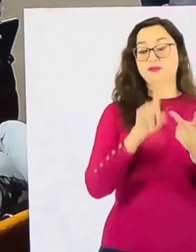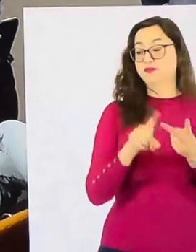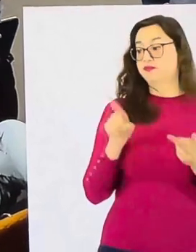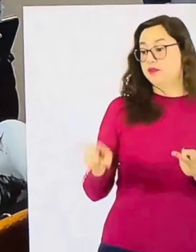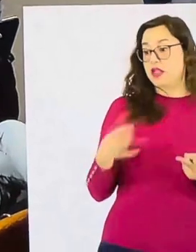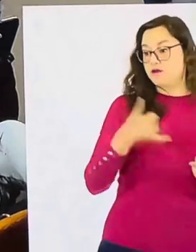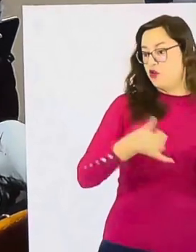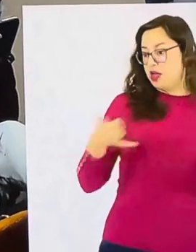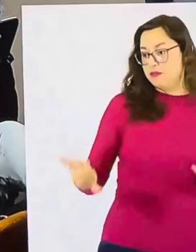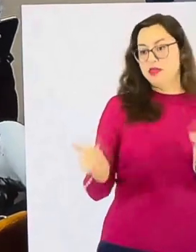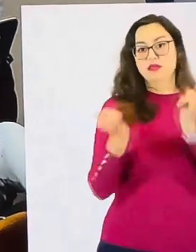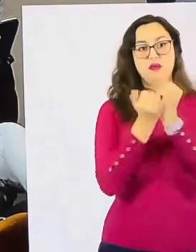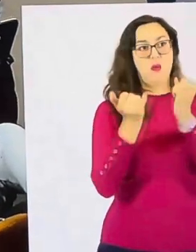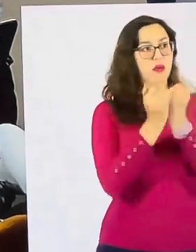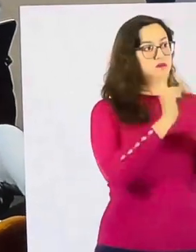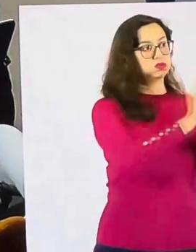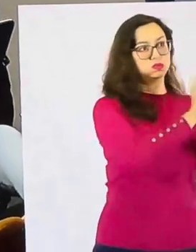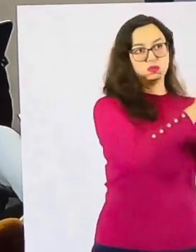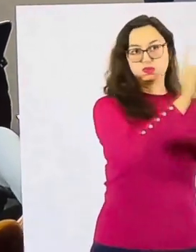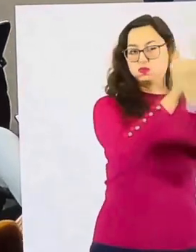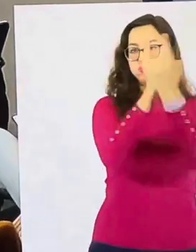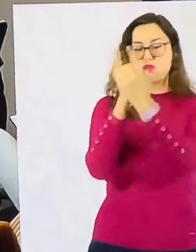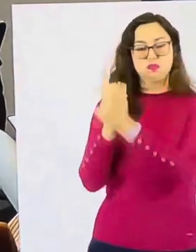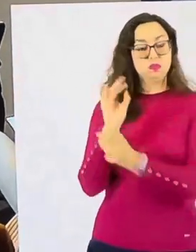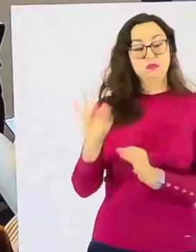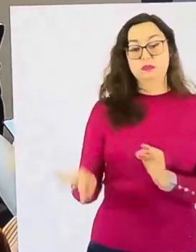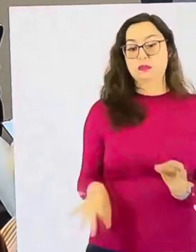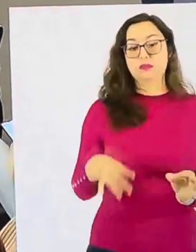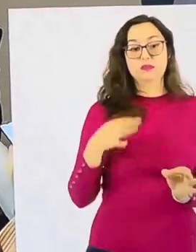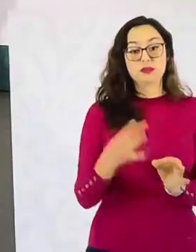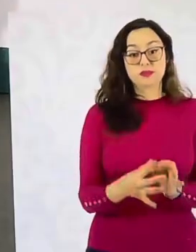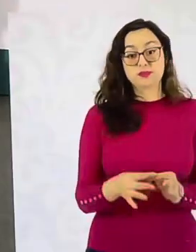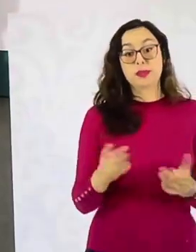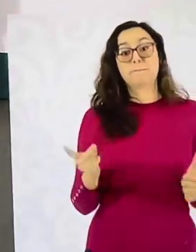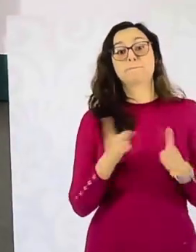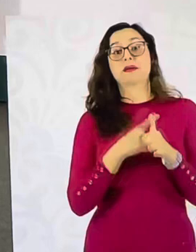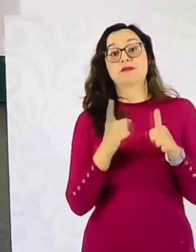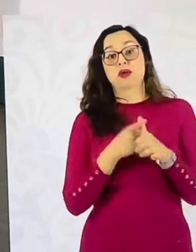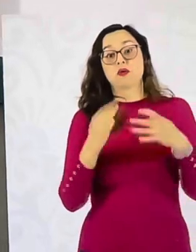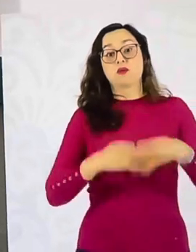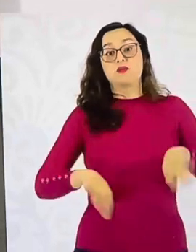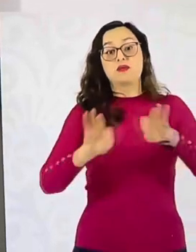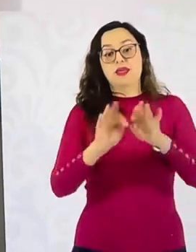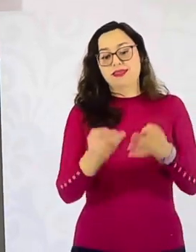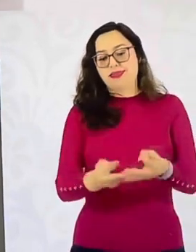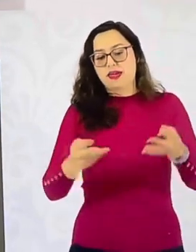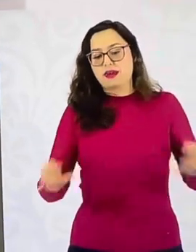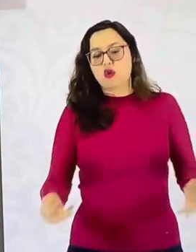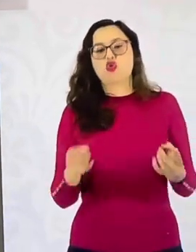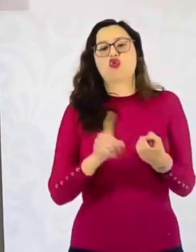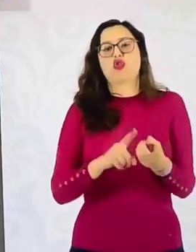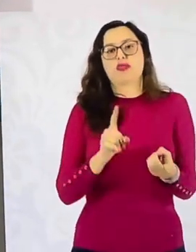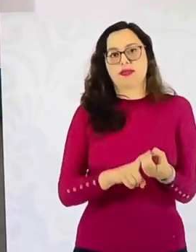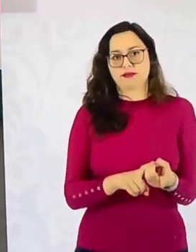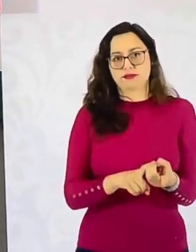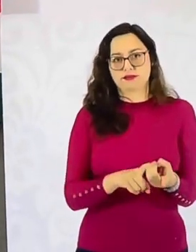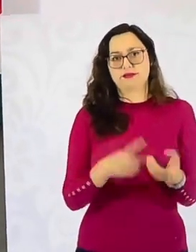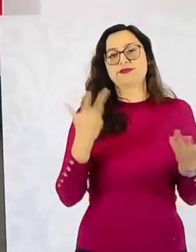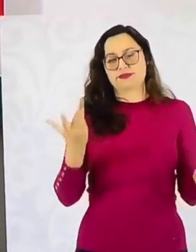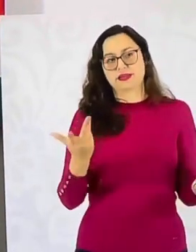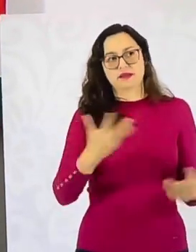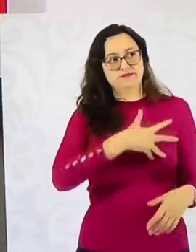todas. Lo primero que hicimos pues fue la reserva territorial, es decir, los terrenos en donde se van a construir las